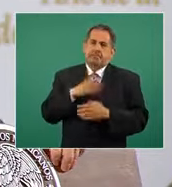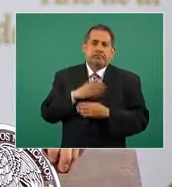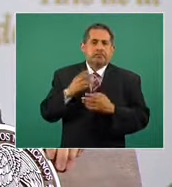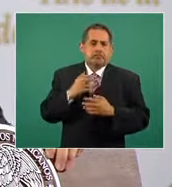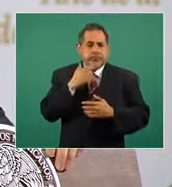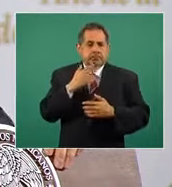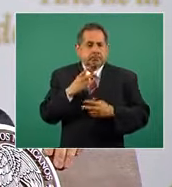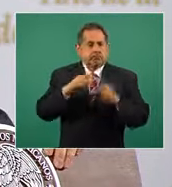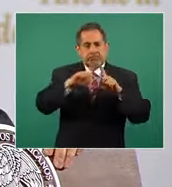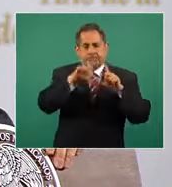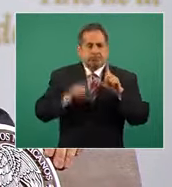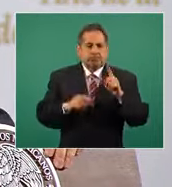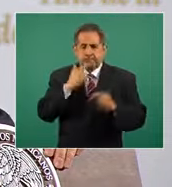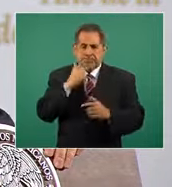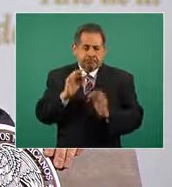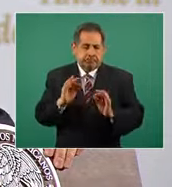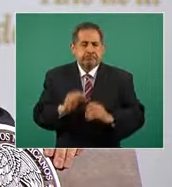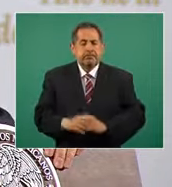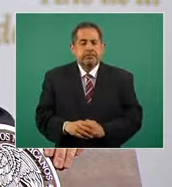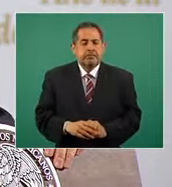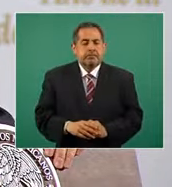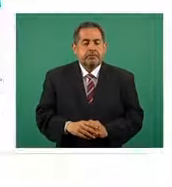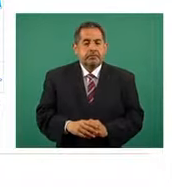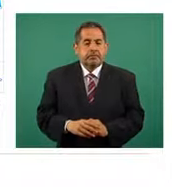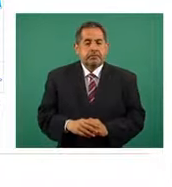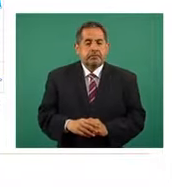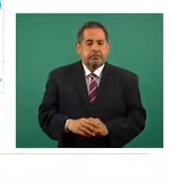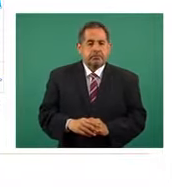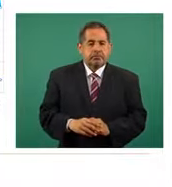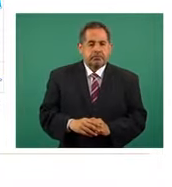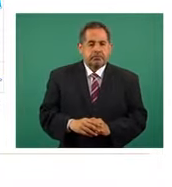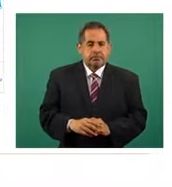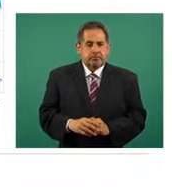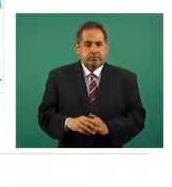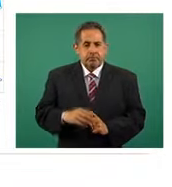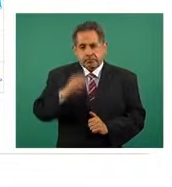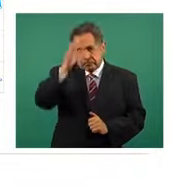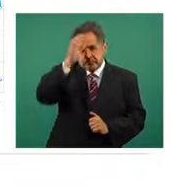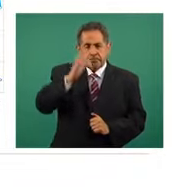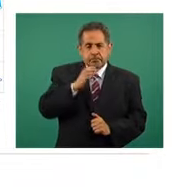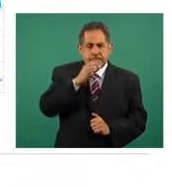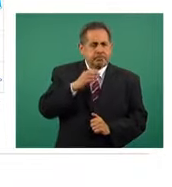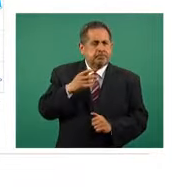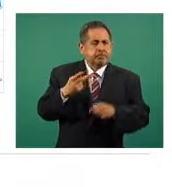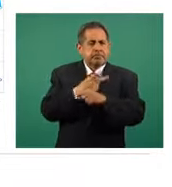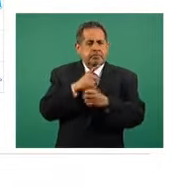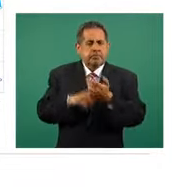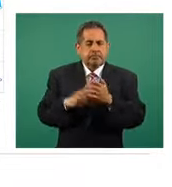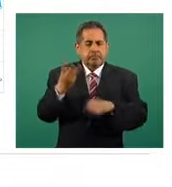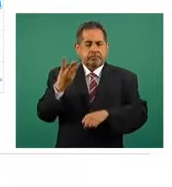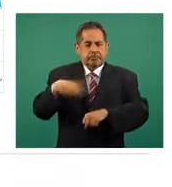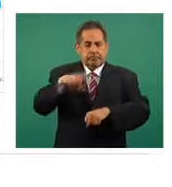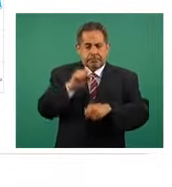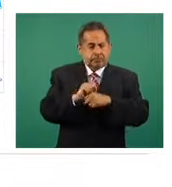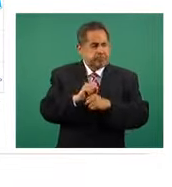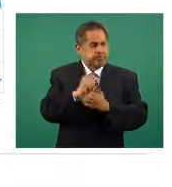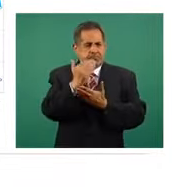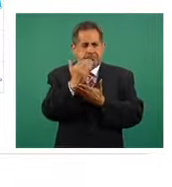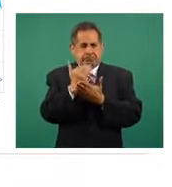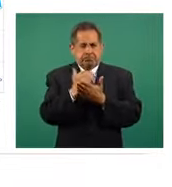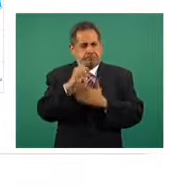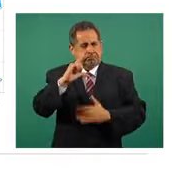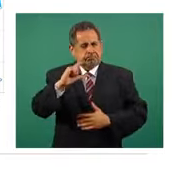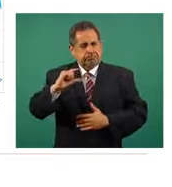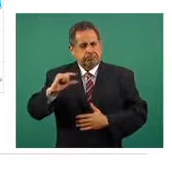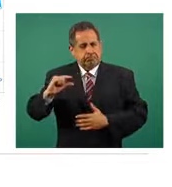la tendencia nacional. La siguiente. En Coahuila vemos algunos cambios que son alentadores, 3 semanas de reducción, pero como Coahuila